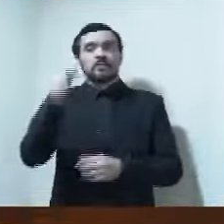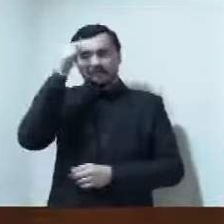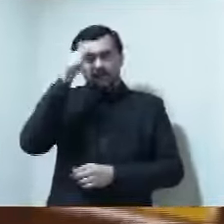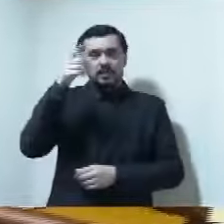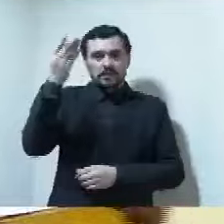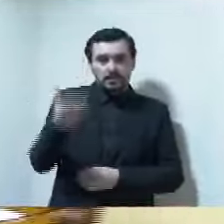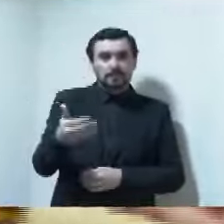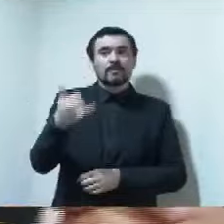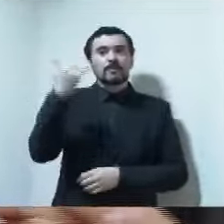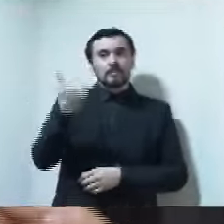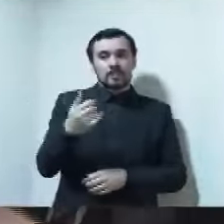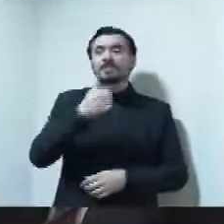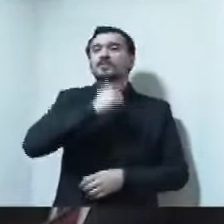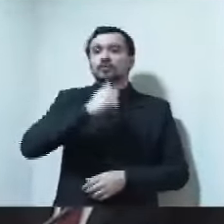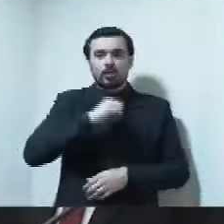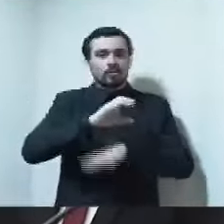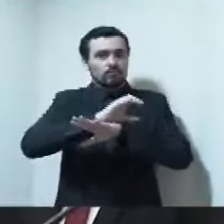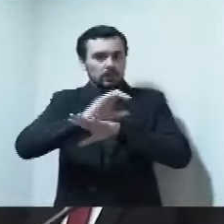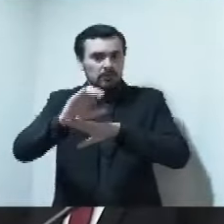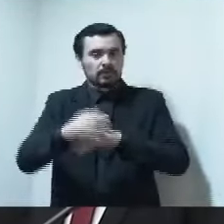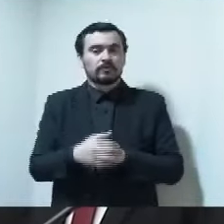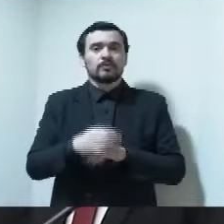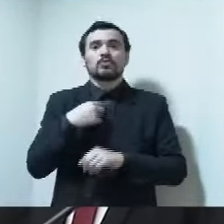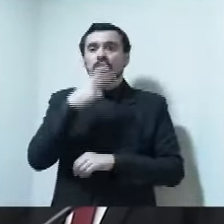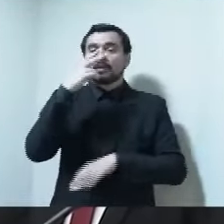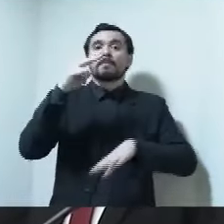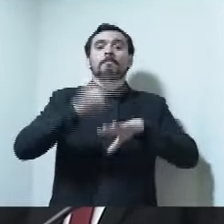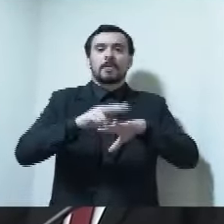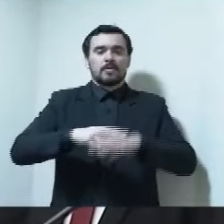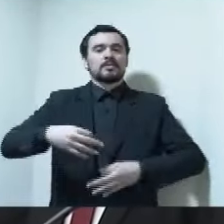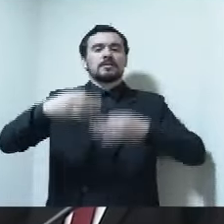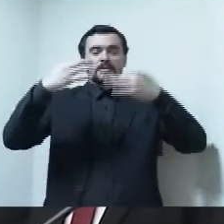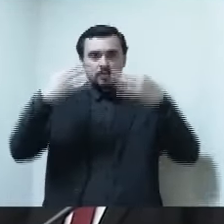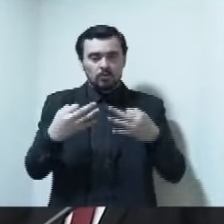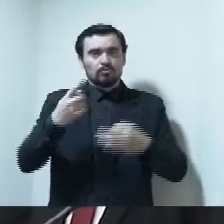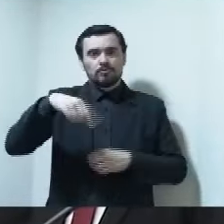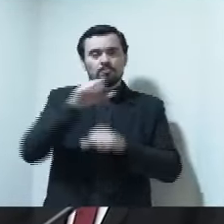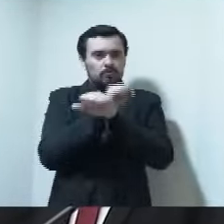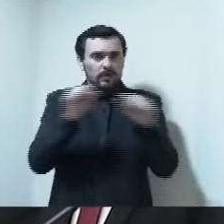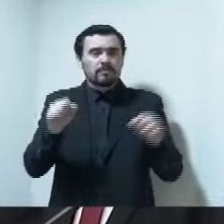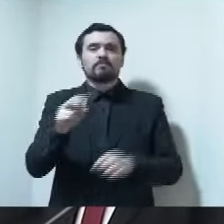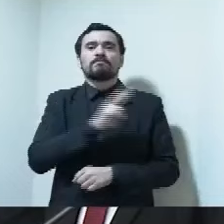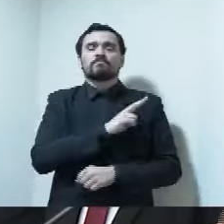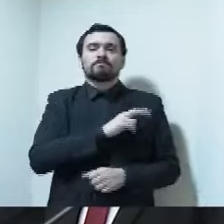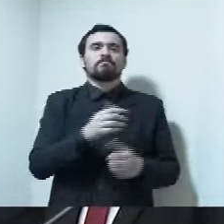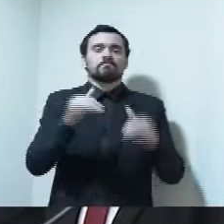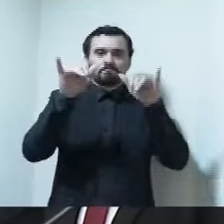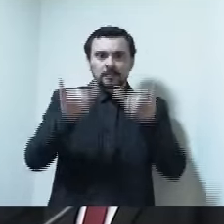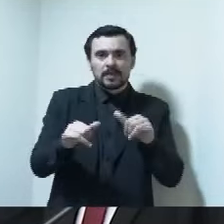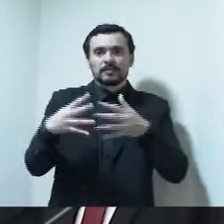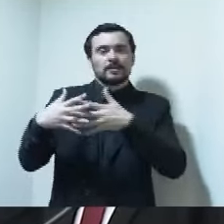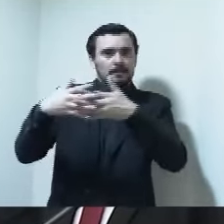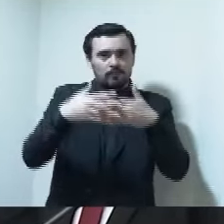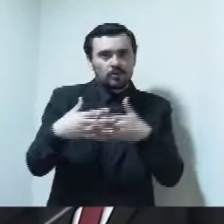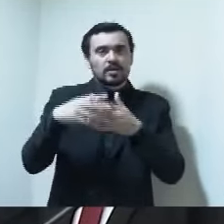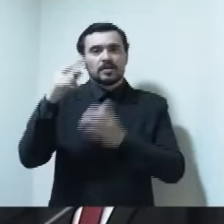las protagonistas de nuestra historia. Quiero un Paraguay seguro, en el que podamos vivir en paz, armonía, en respeto